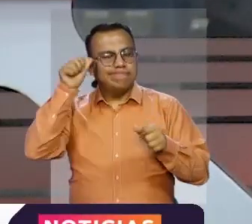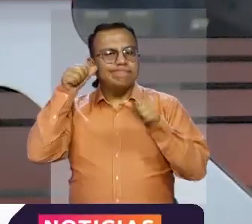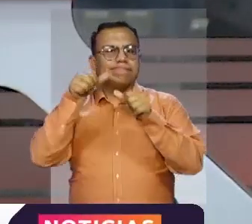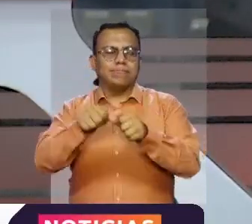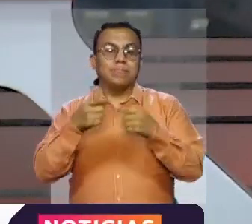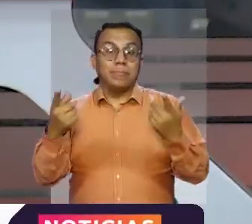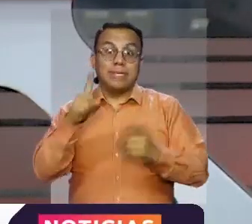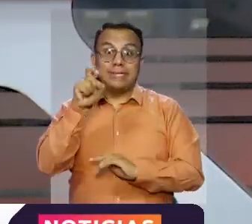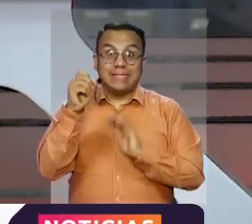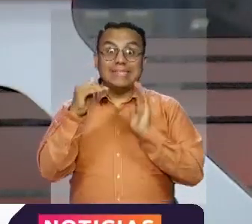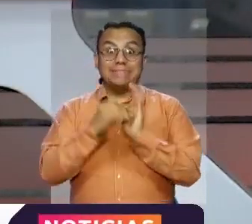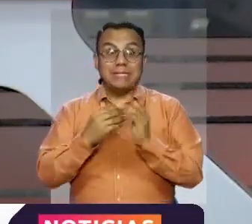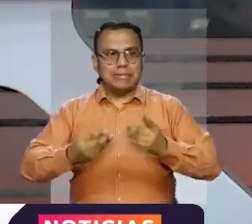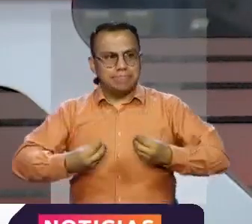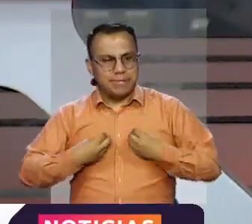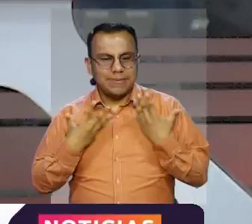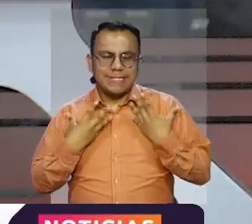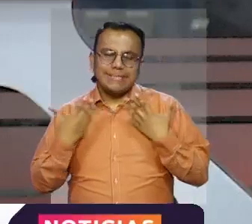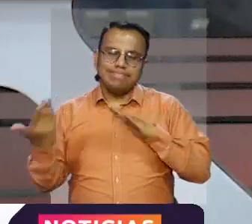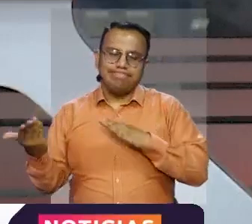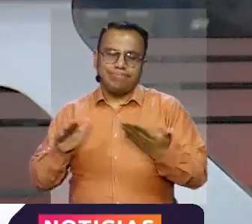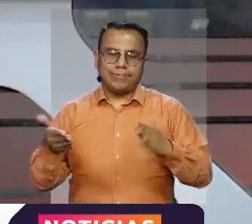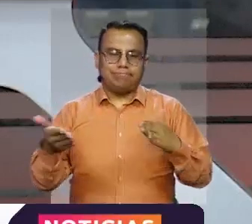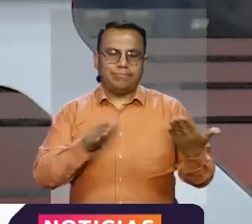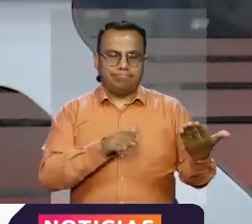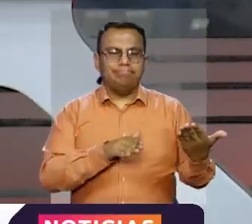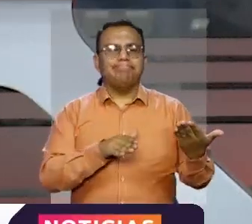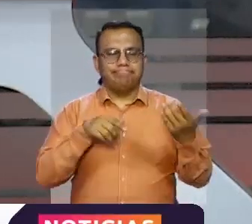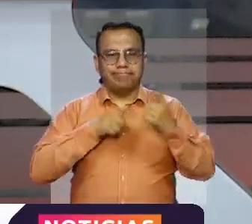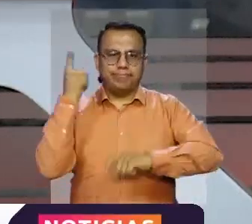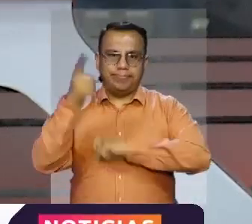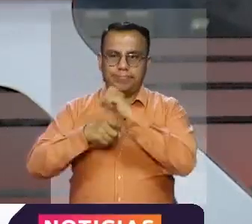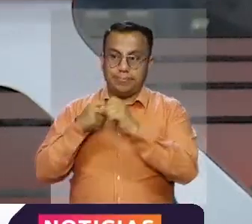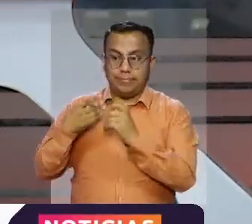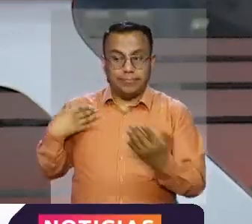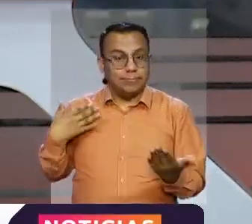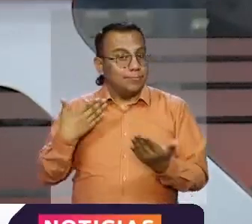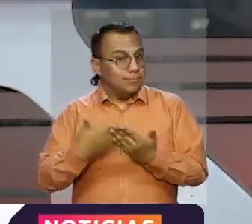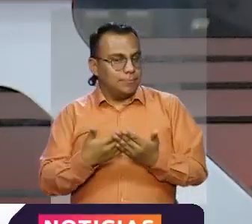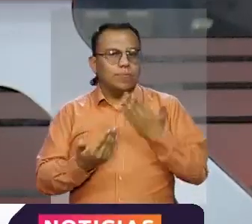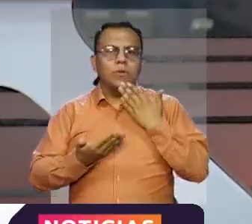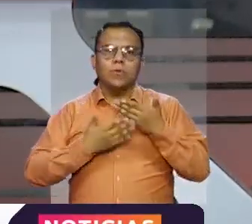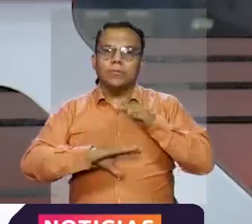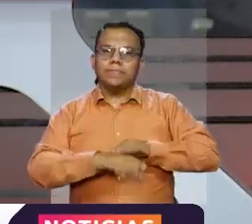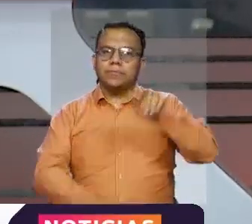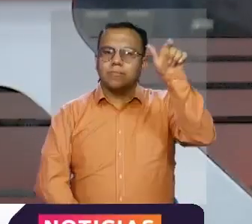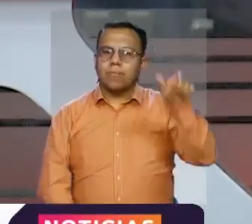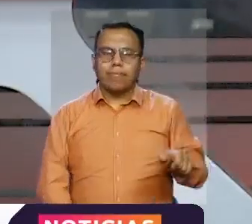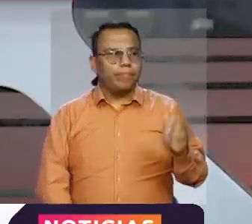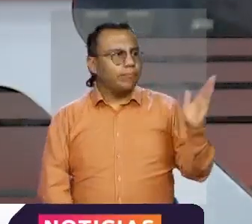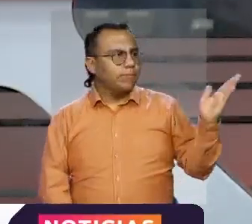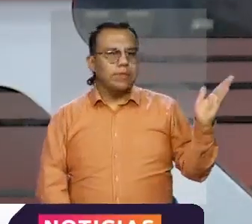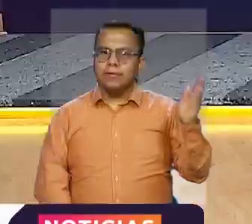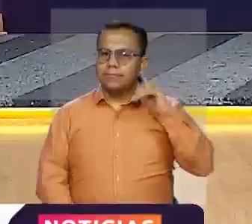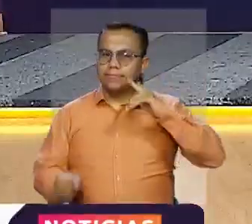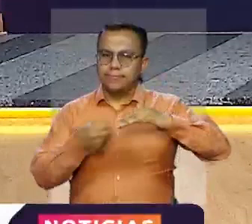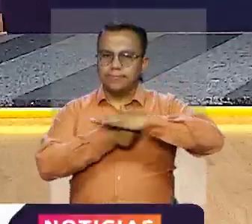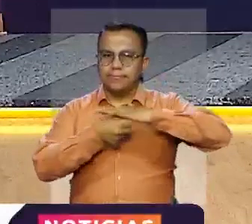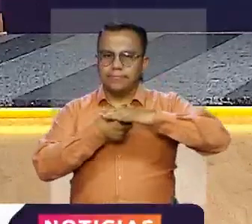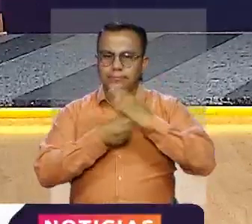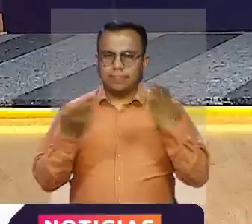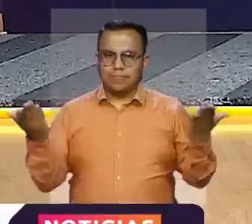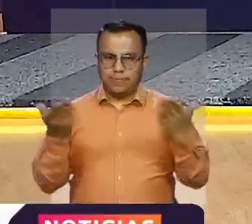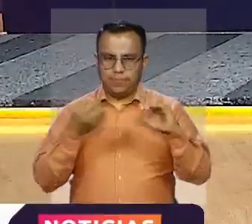más de 6.000 vidas perdidas en lo que va corrido de este año en todo el país. Esteban Bejarano, muy buenas tardes. ¿Cuál es la cifra que se maneja